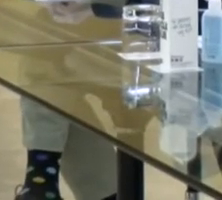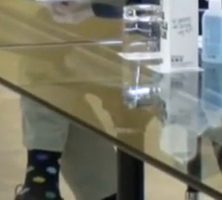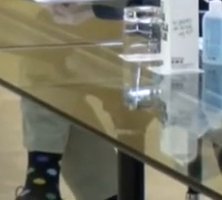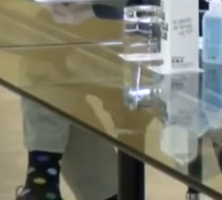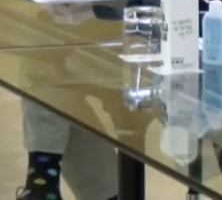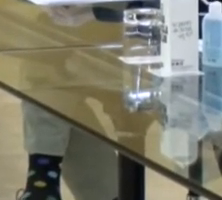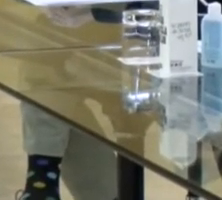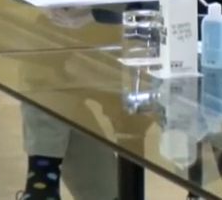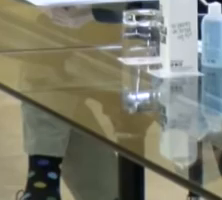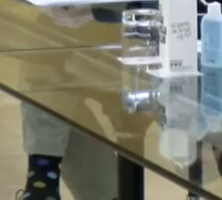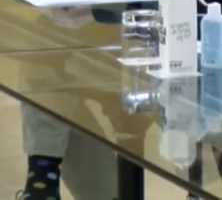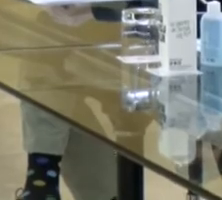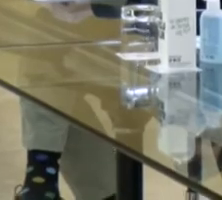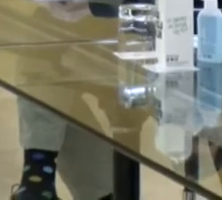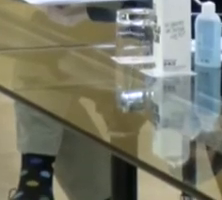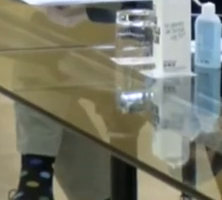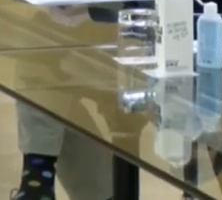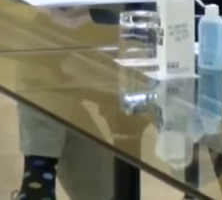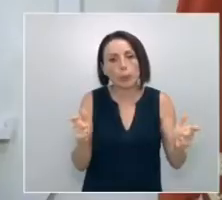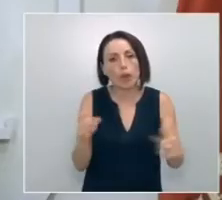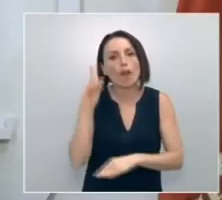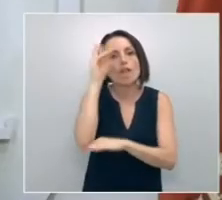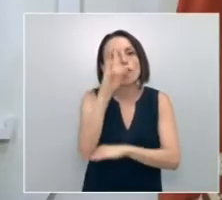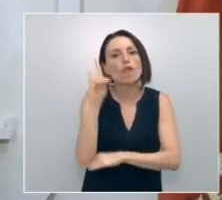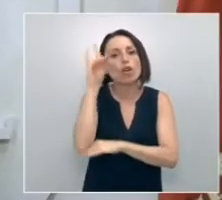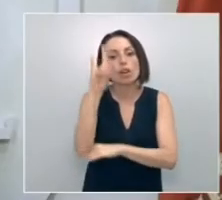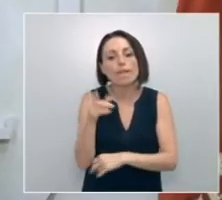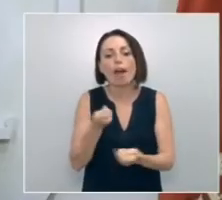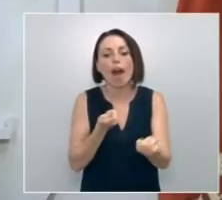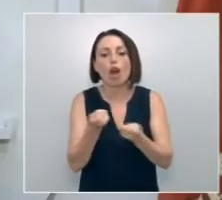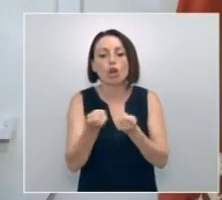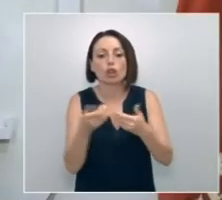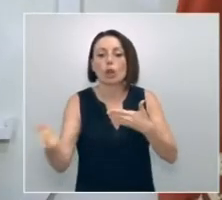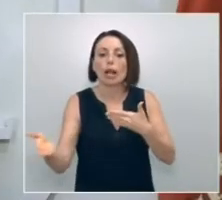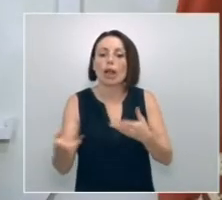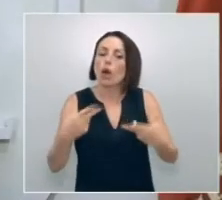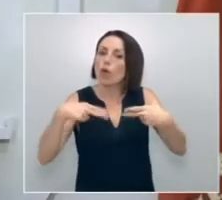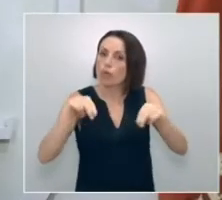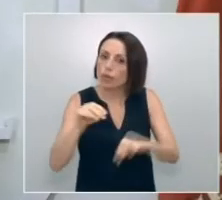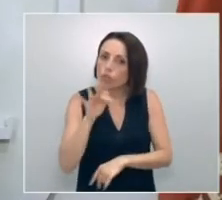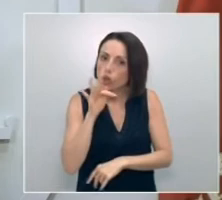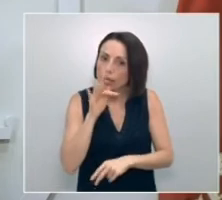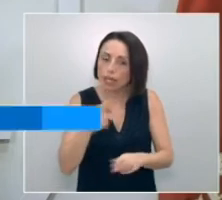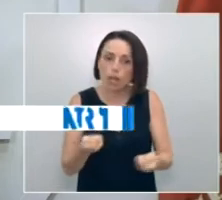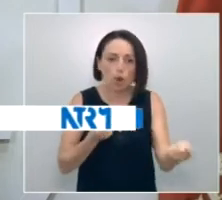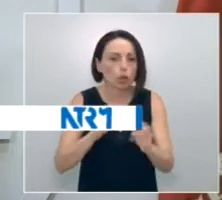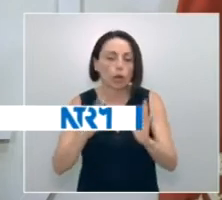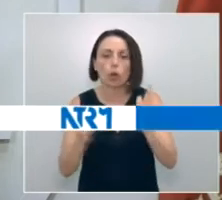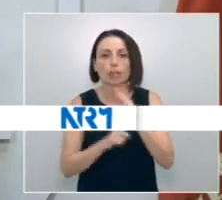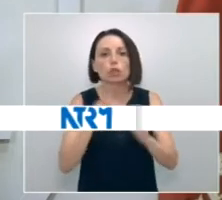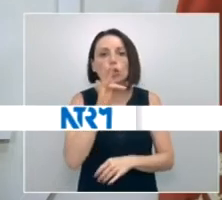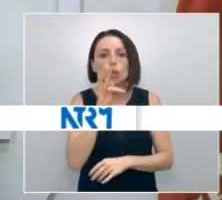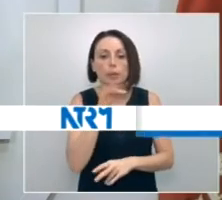el procedente de un vuelo de Bolivia. Está controlado. No está cerrado ni completamente controlado, porque para eso